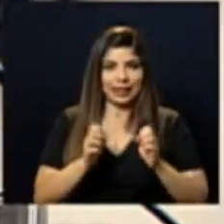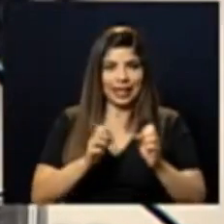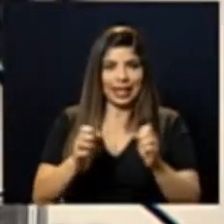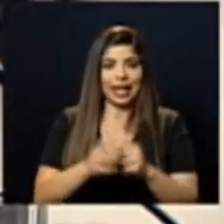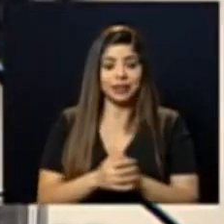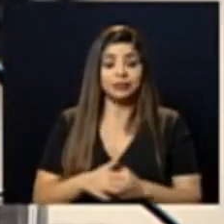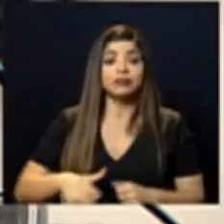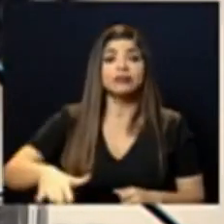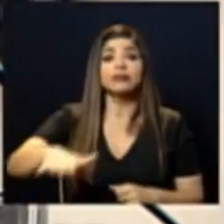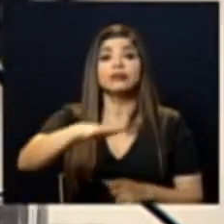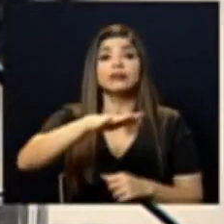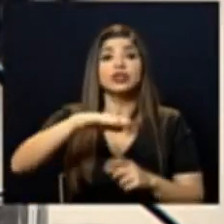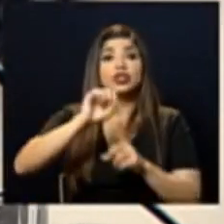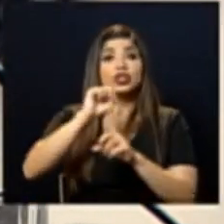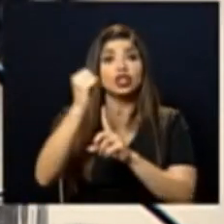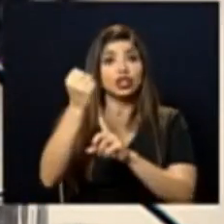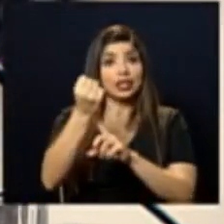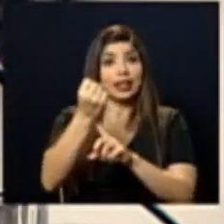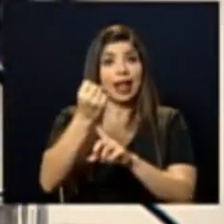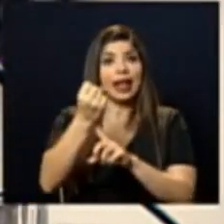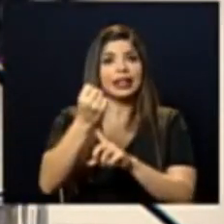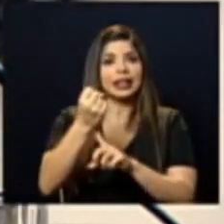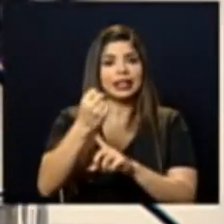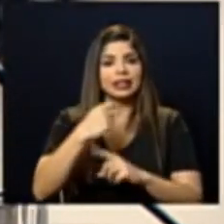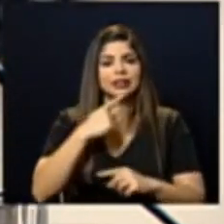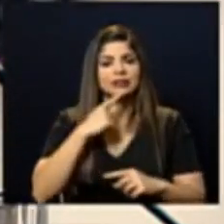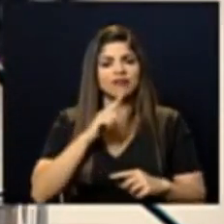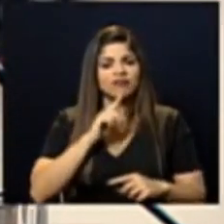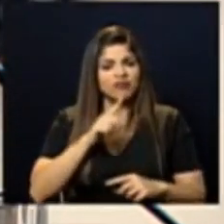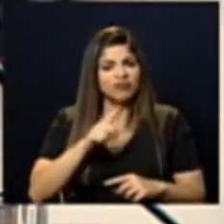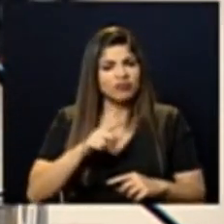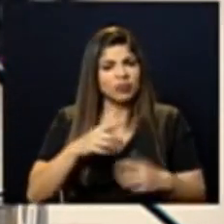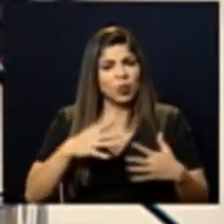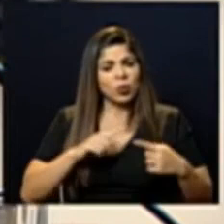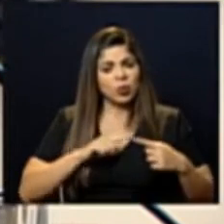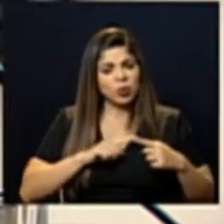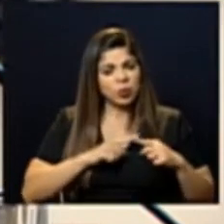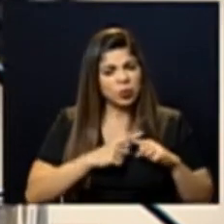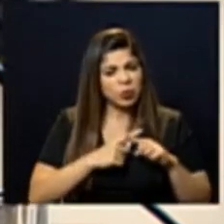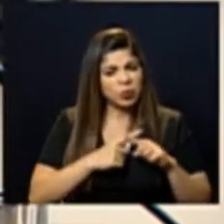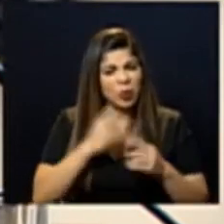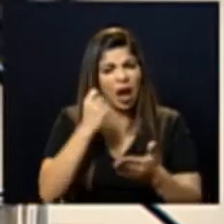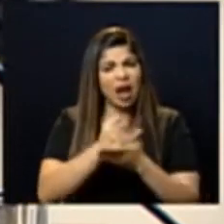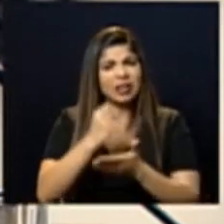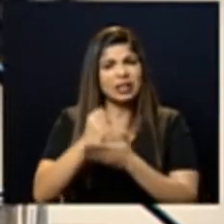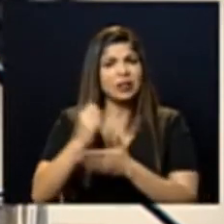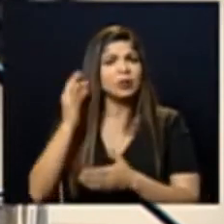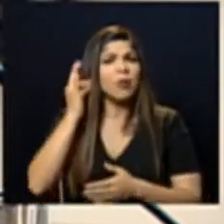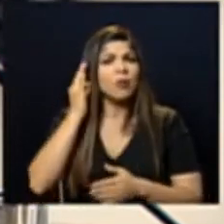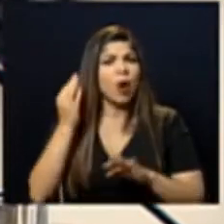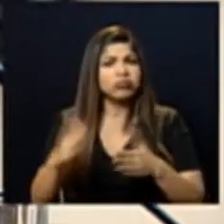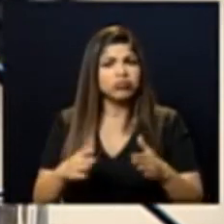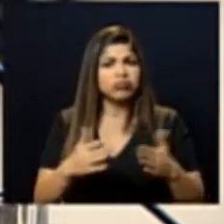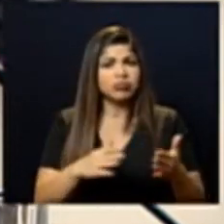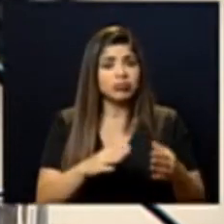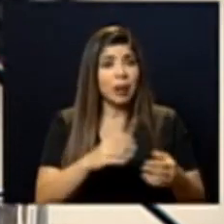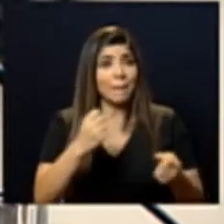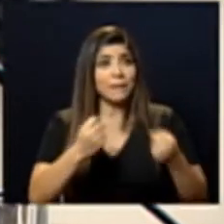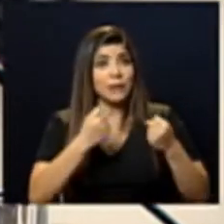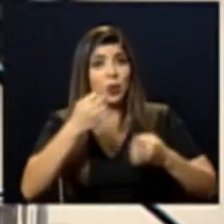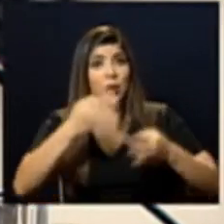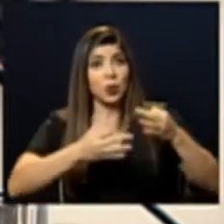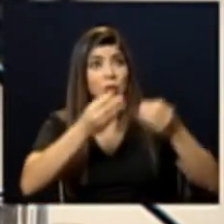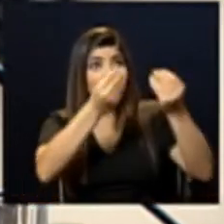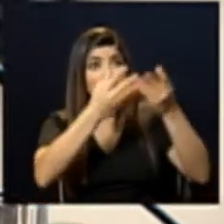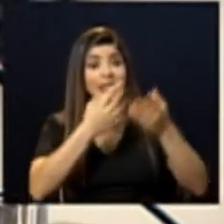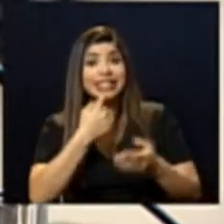Como sociedad, nos duelen profundamente los femicidios. Datos del Poder Judicial